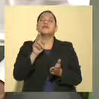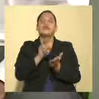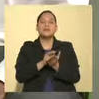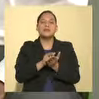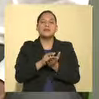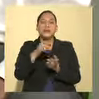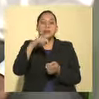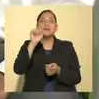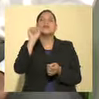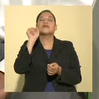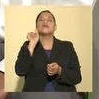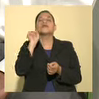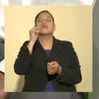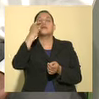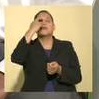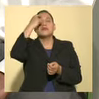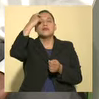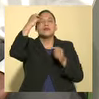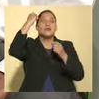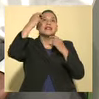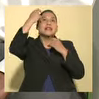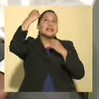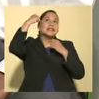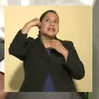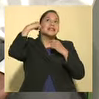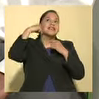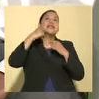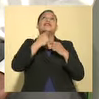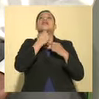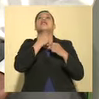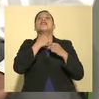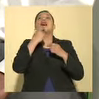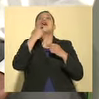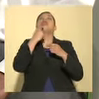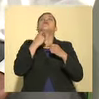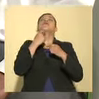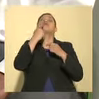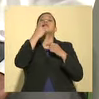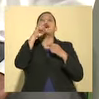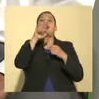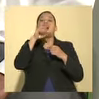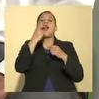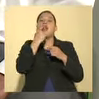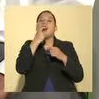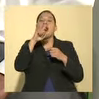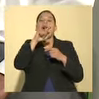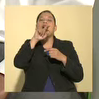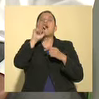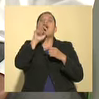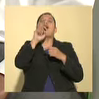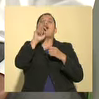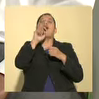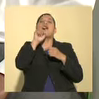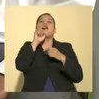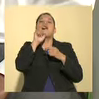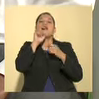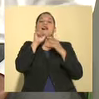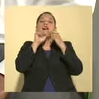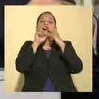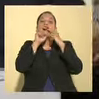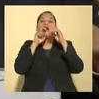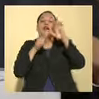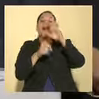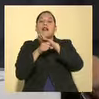hacemos nuestra cabeza para atrás, vas a ver cómo sentimos que la lengua se va para atrás. Uh-huh. Entonces, se va para atrás, hay una obstrucción